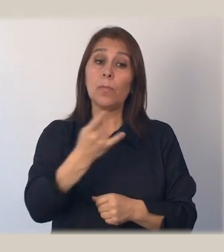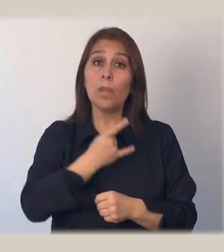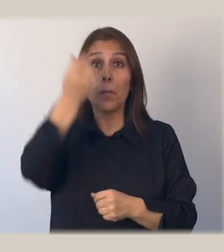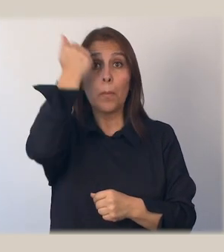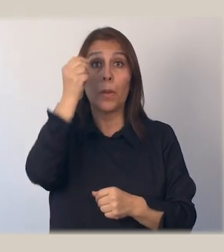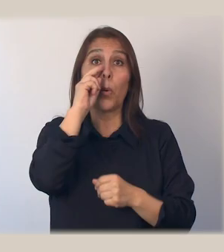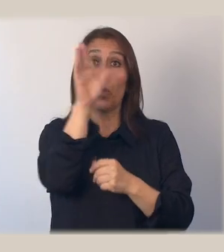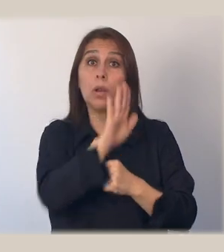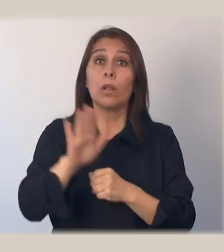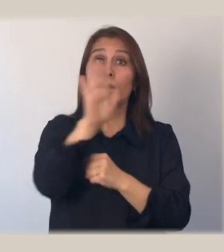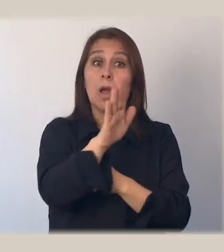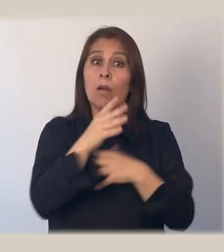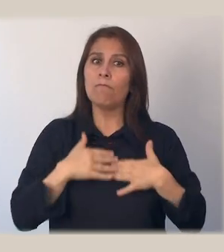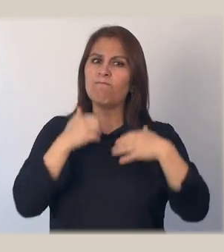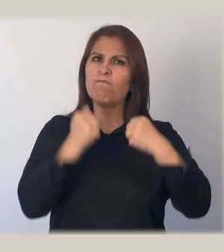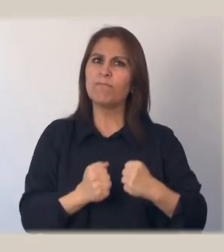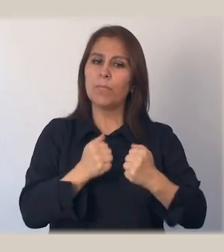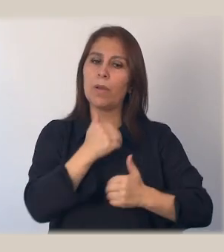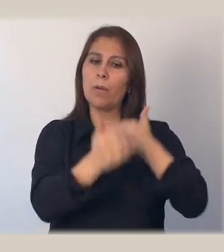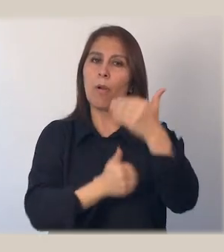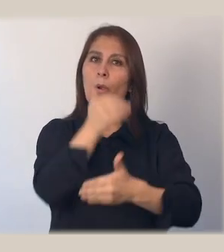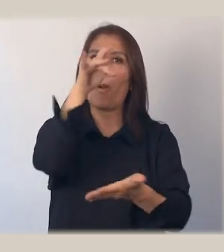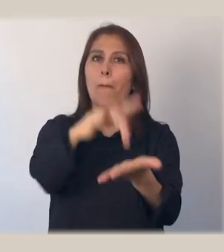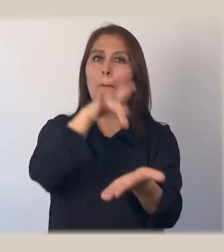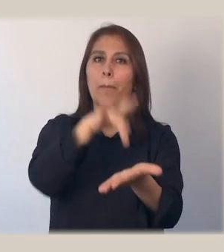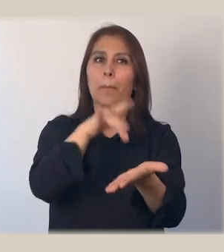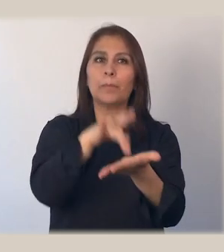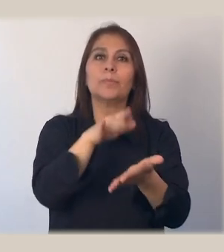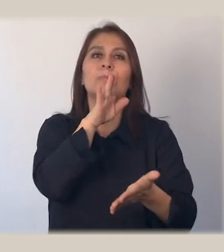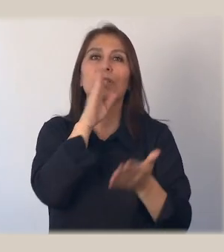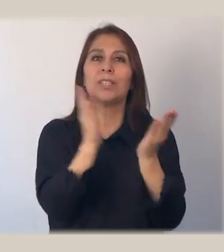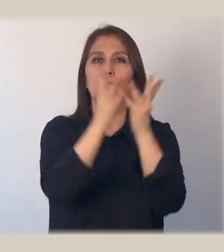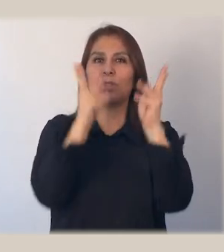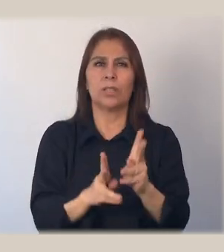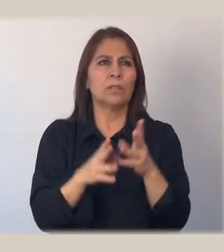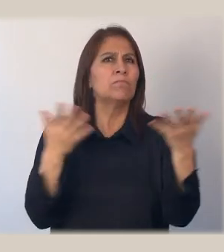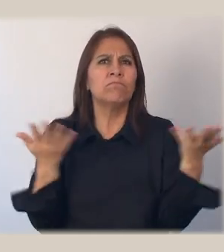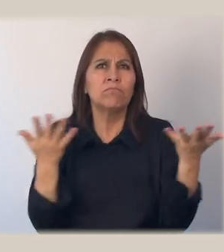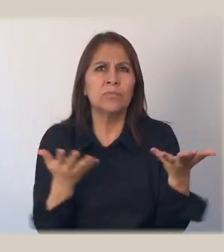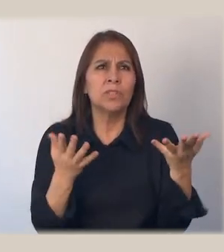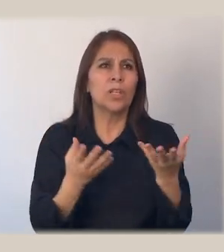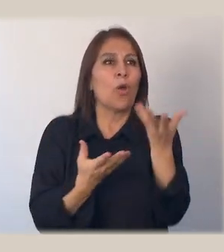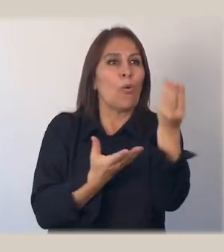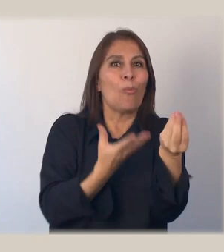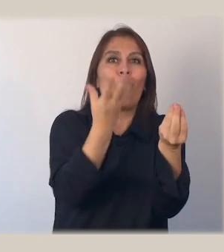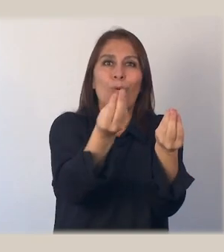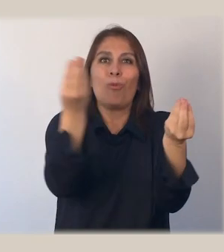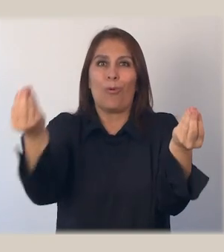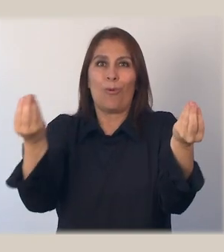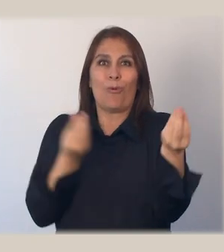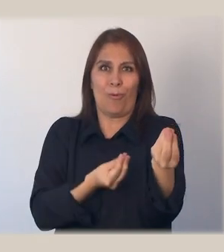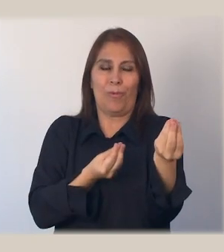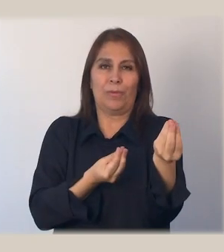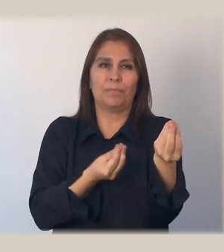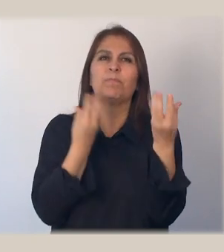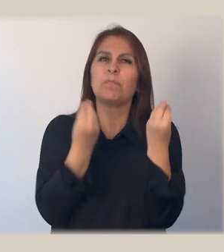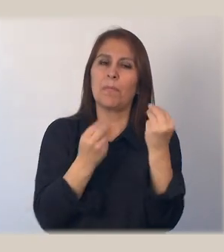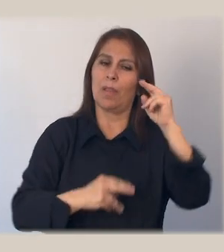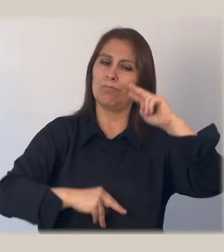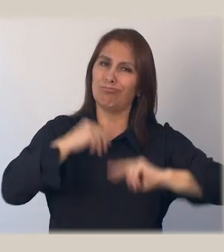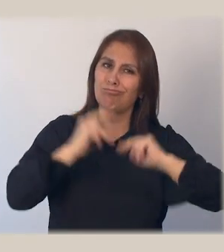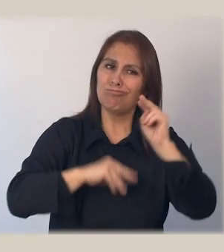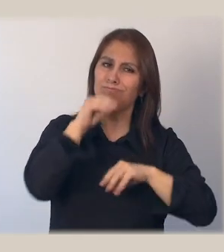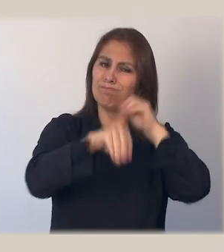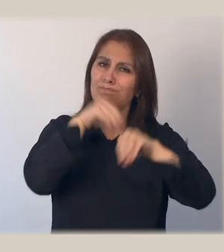Pedagógica Nacional ha afianzado además la participación de los estudiantes en los órganos colegiados, en la construcción de